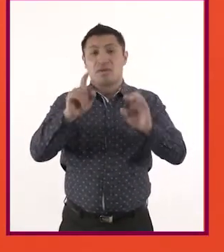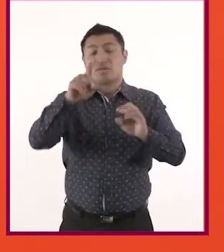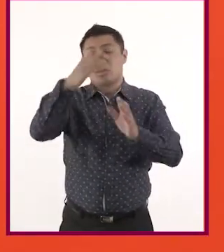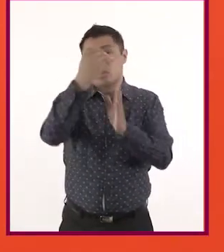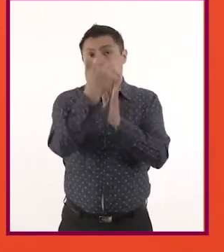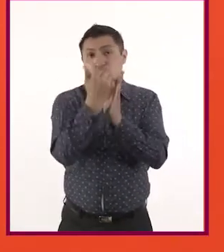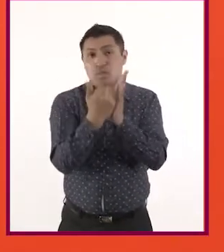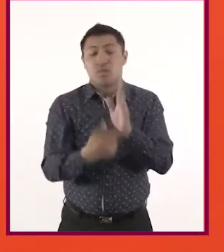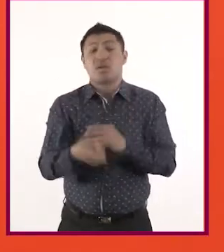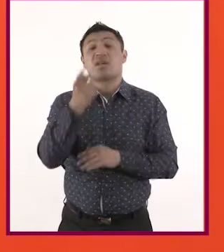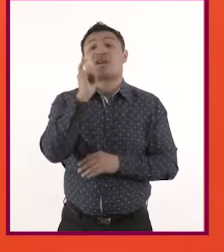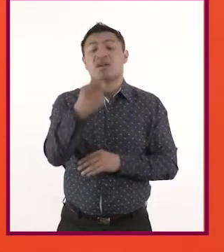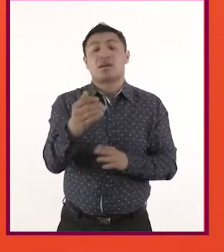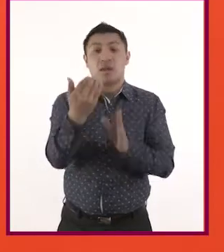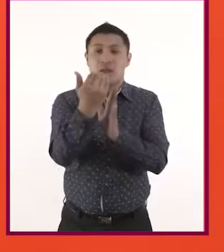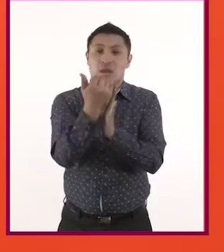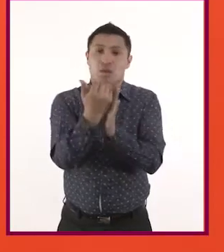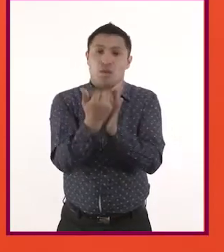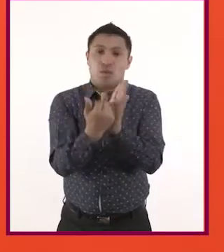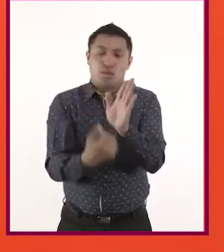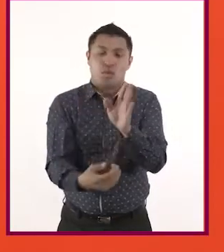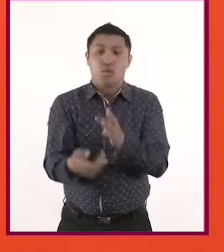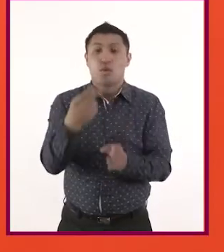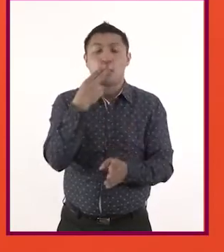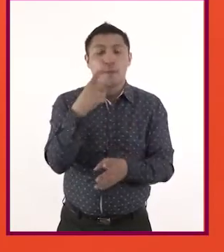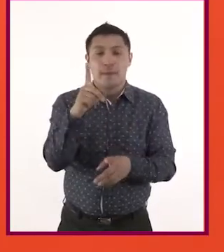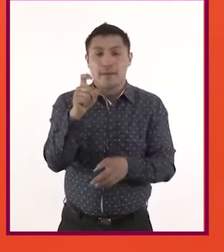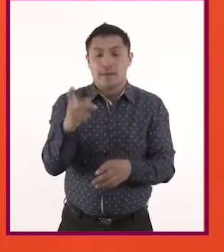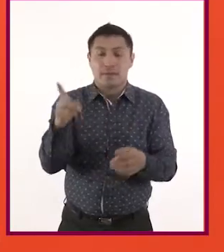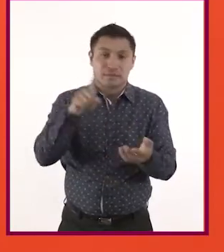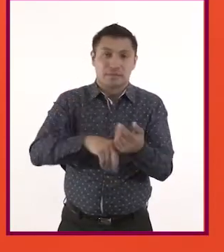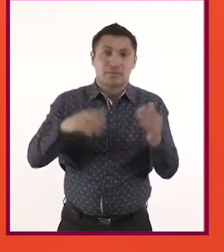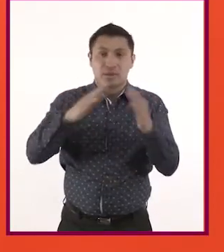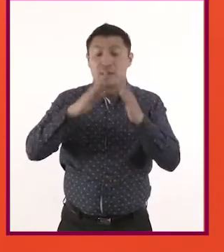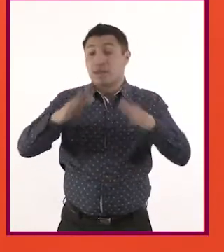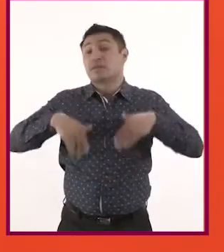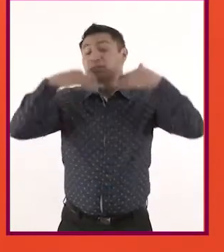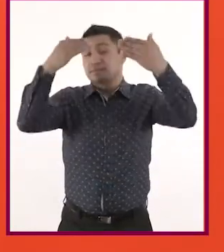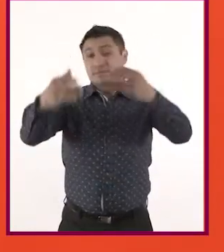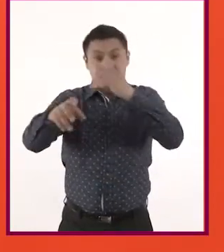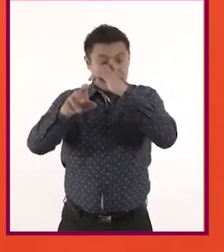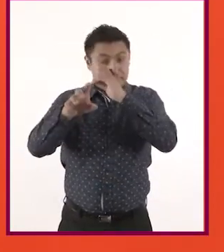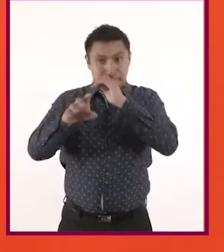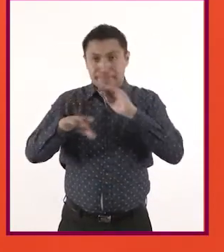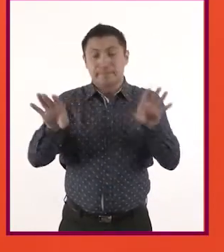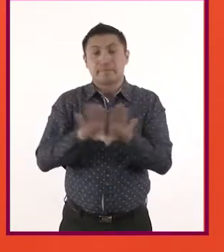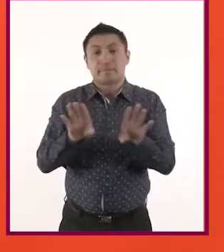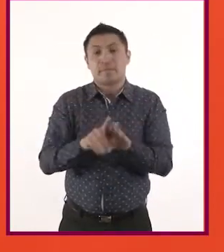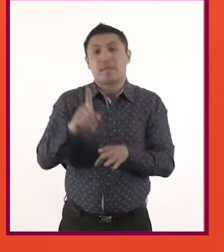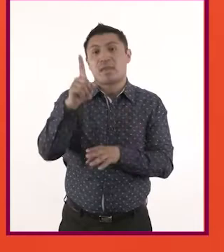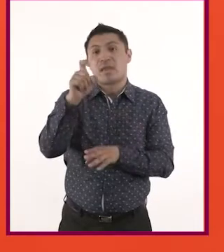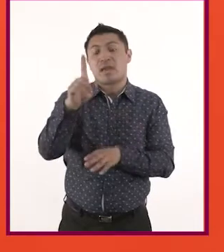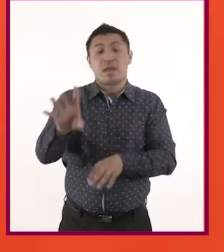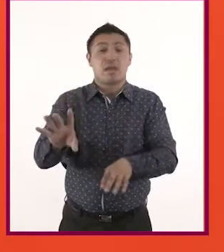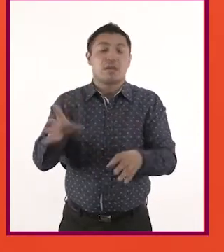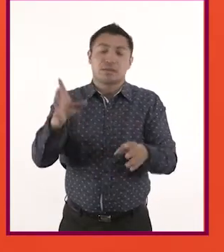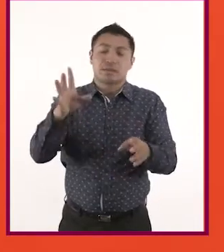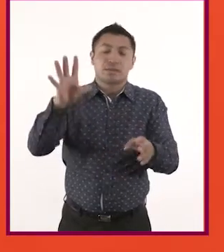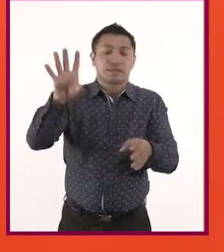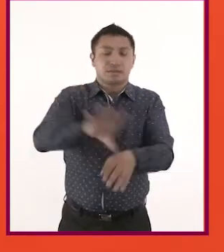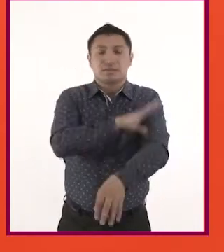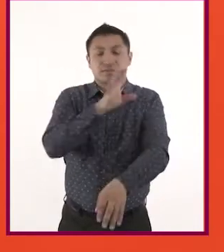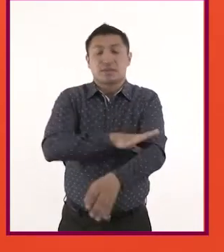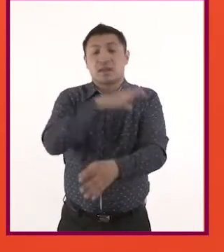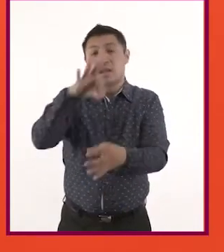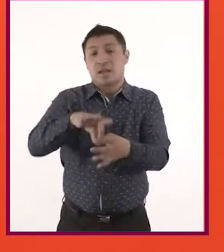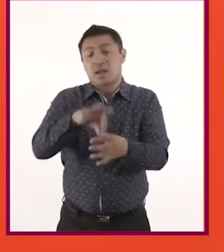hídrica, es decir, disminuyendo el empleo de agua en el hogar y en el exterior. ¿Cómo? Ahorrando energía eléctrica, ya que el